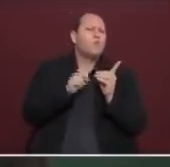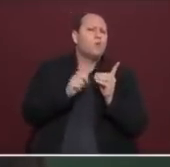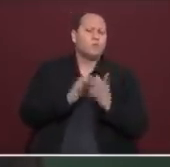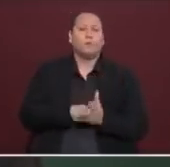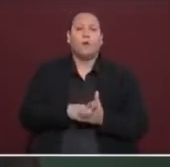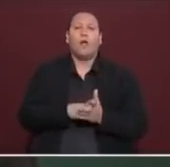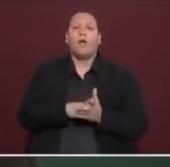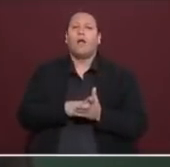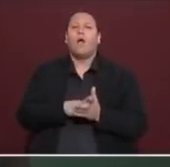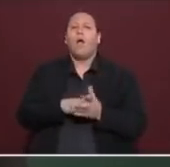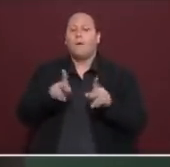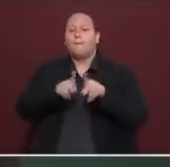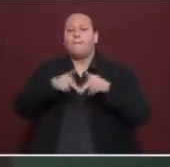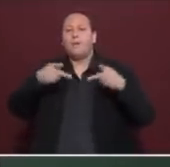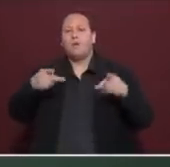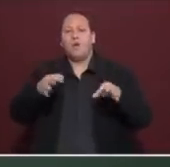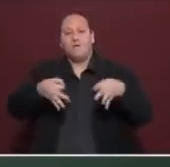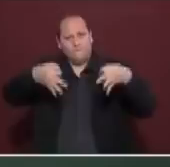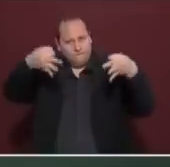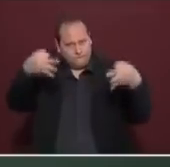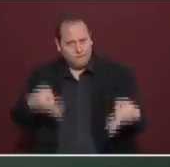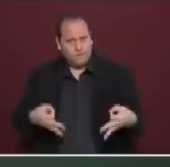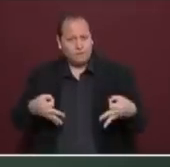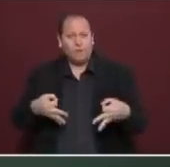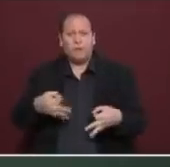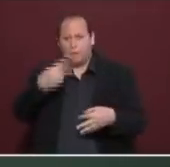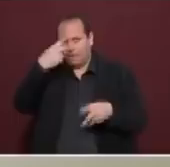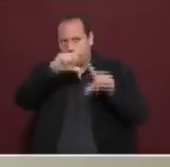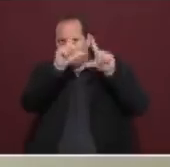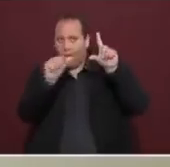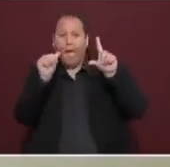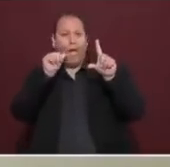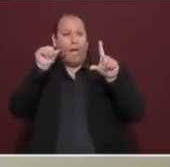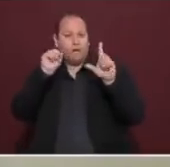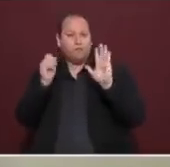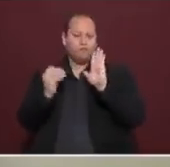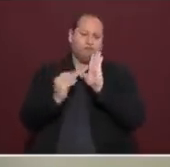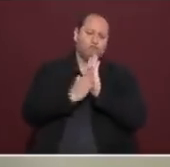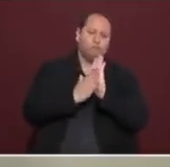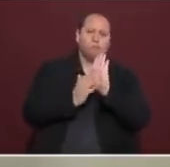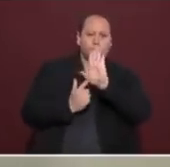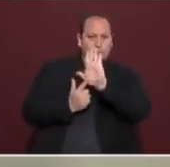el diario oficial el día de ayer